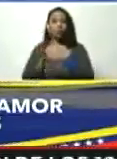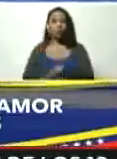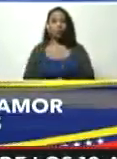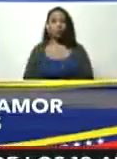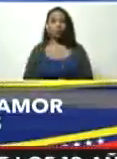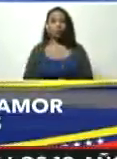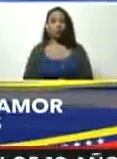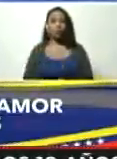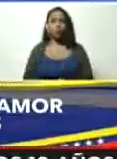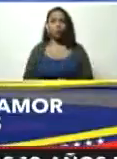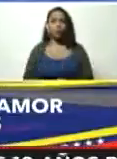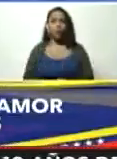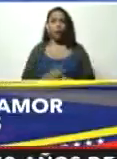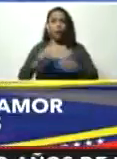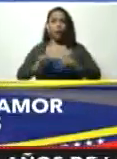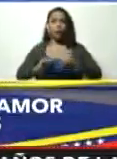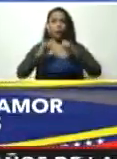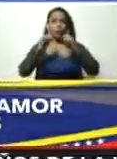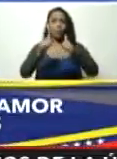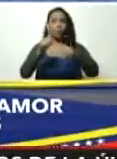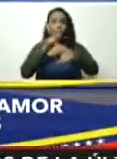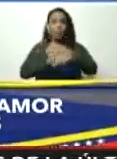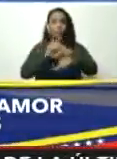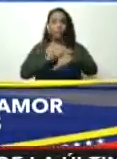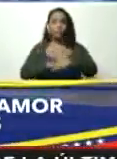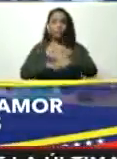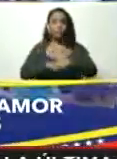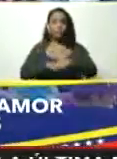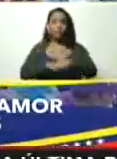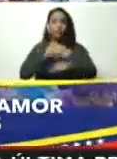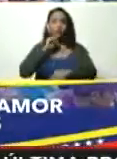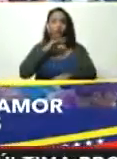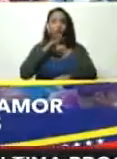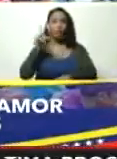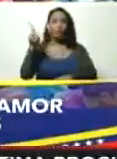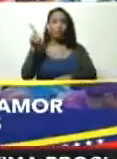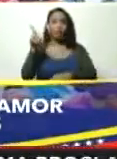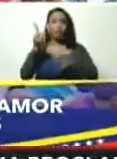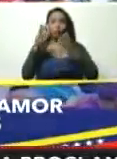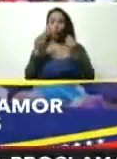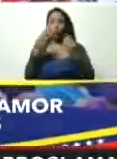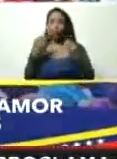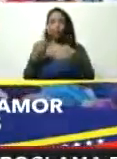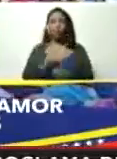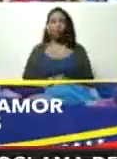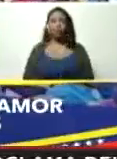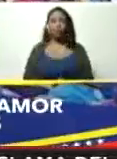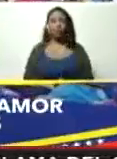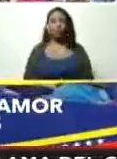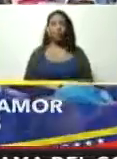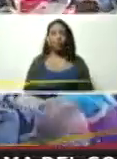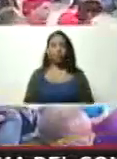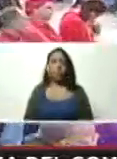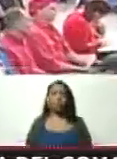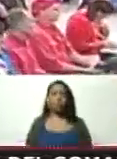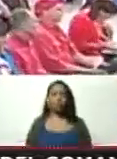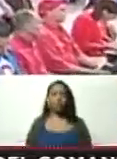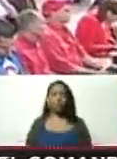una conciencia del momento histórico de ese instante. Y el compañero